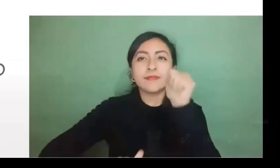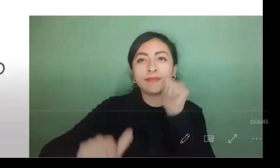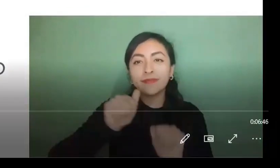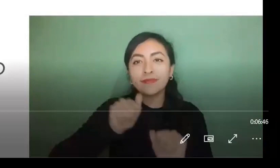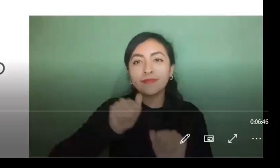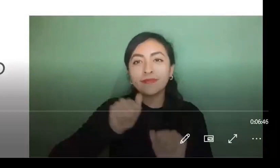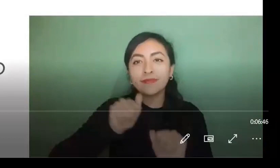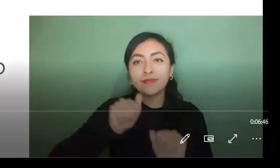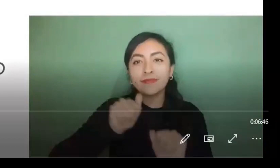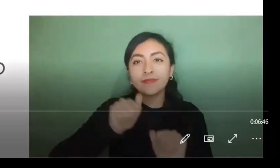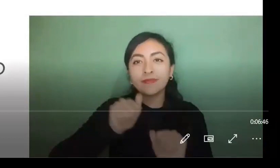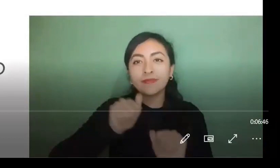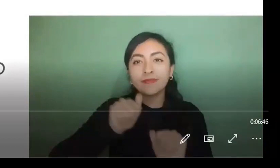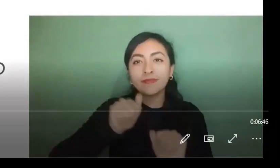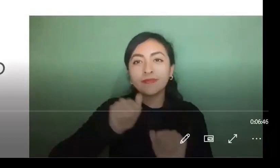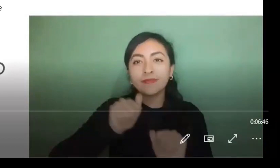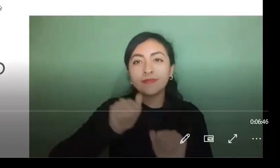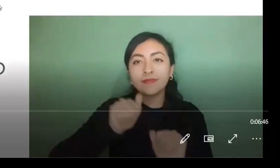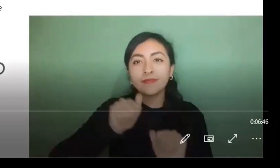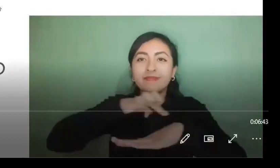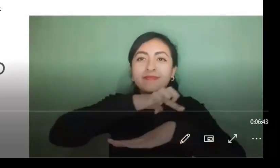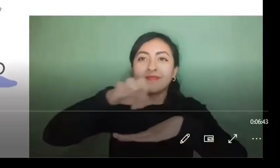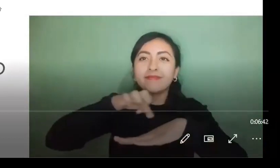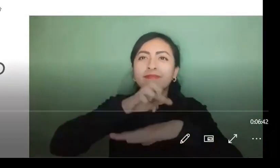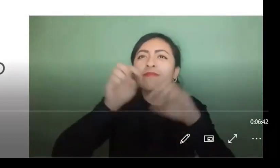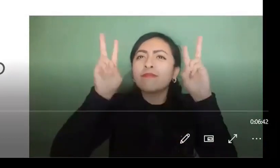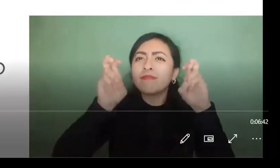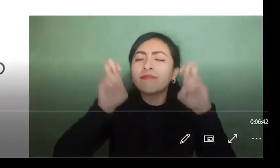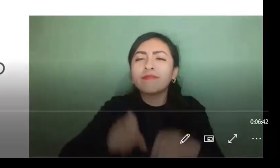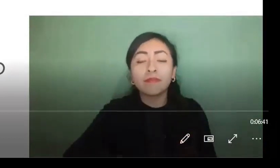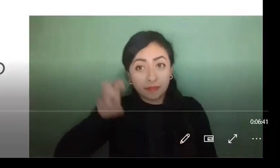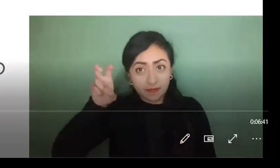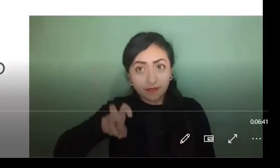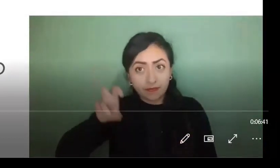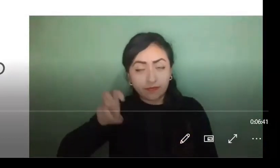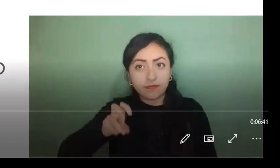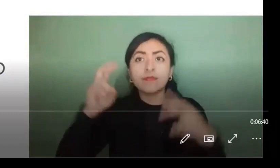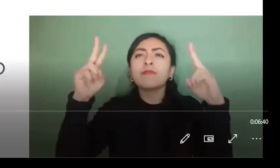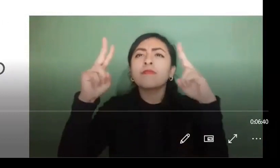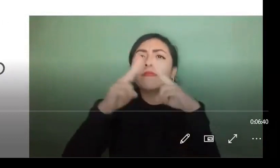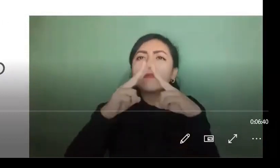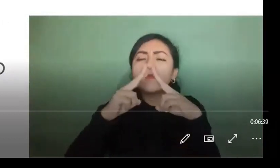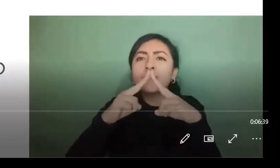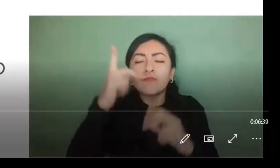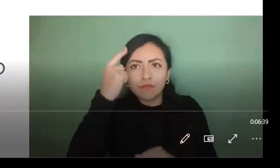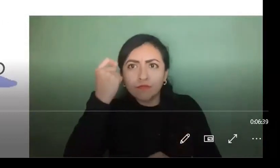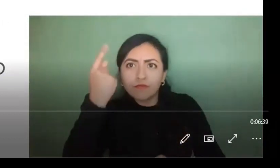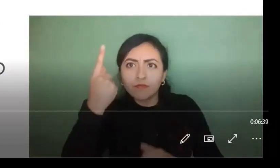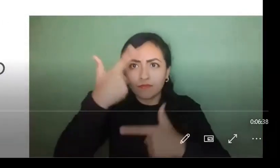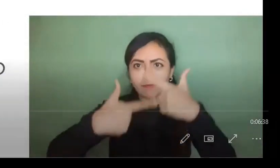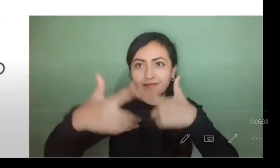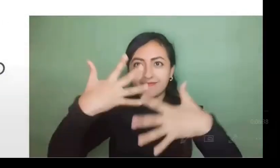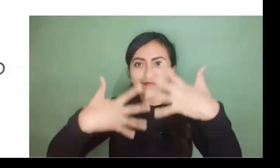Presenta. Dramatización por parte de las maestras de primaria. Tema: necesidad del manejo de la lengua de señas.